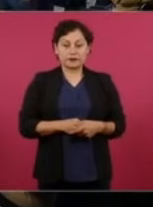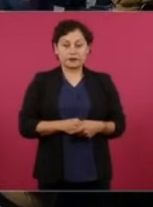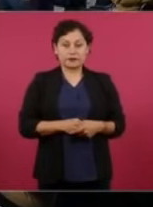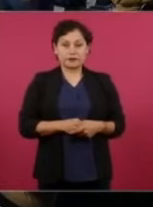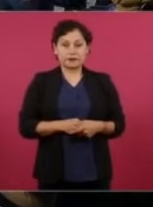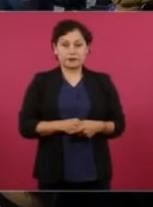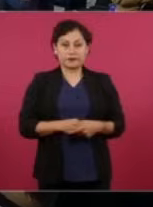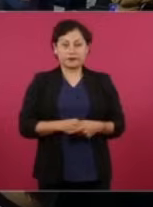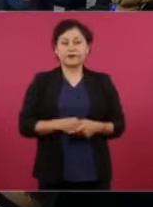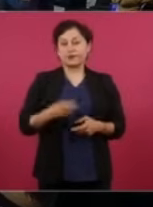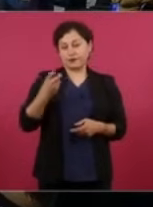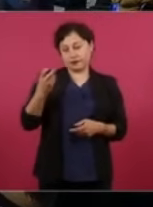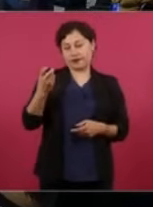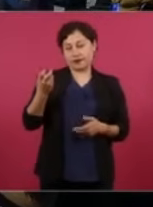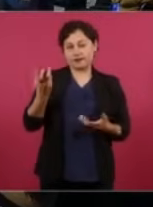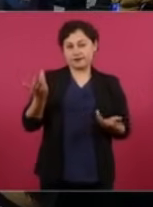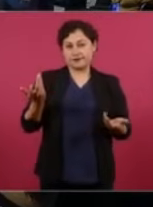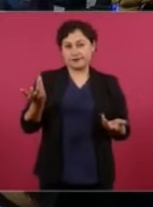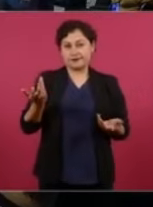Este sí está